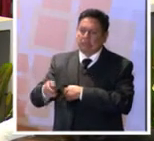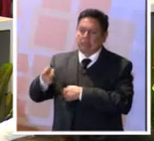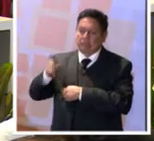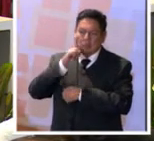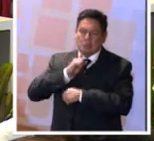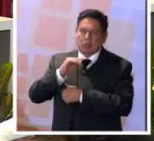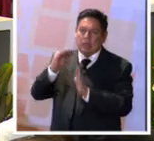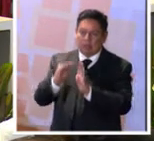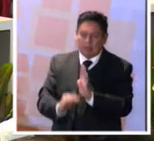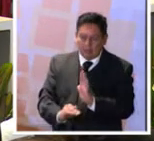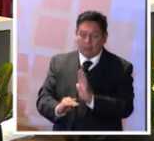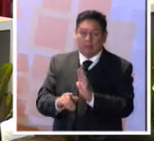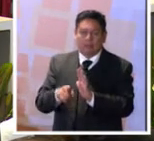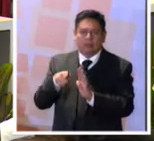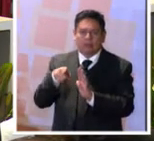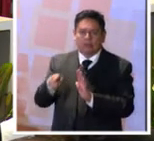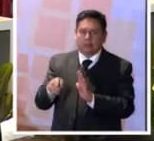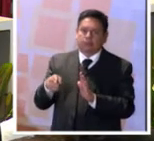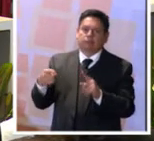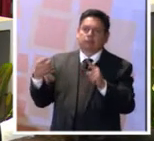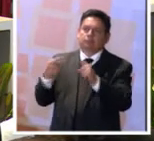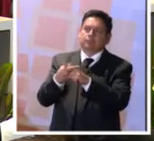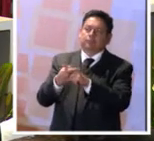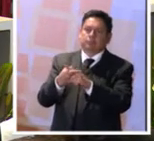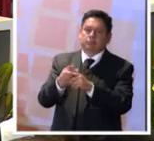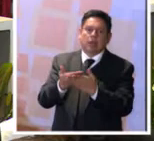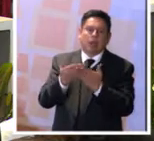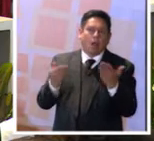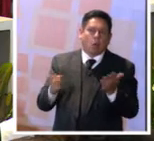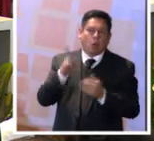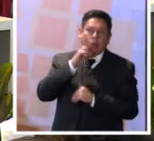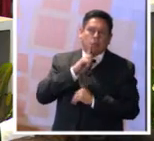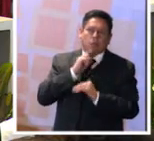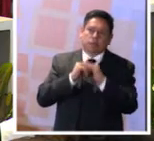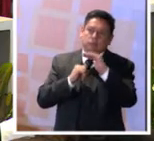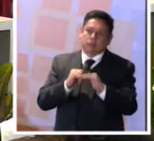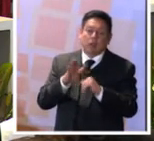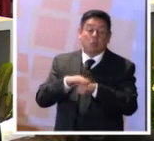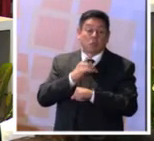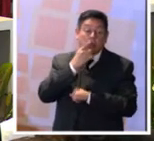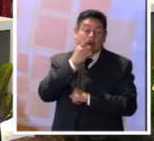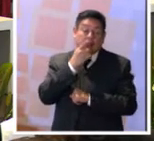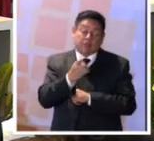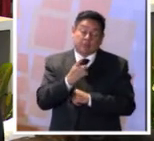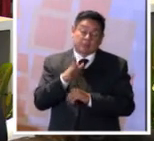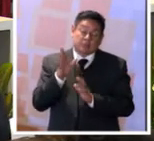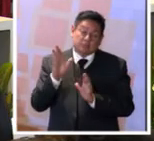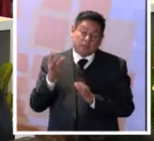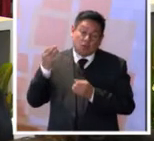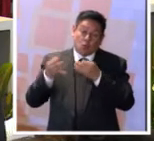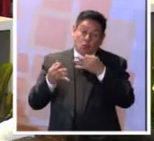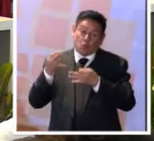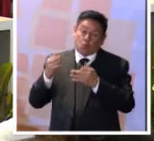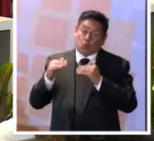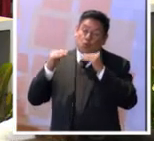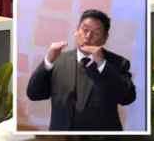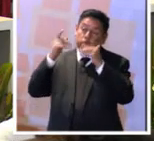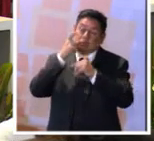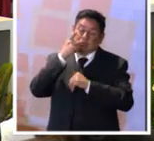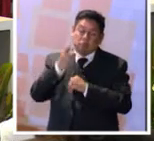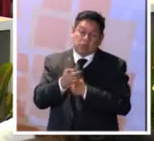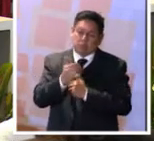el Congreso, dado que se introdujo el llamado principio democrático en la ponderación